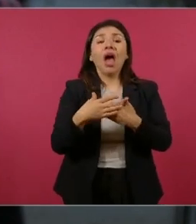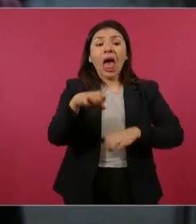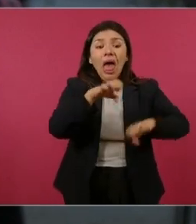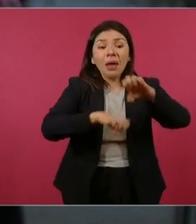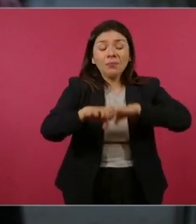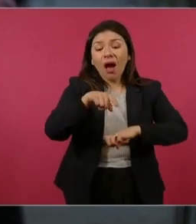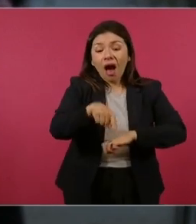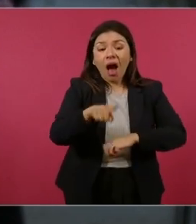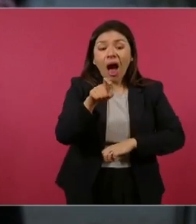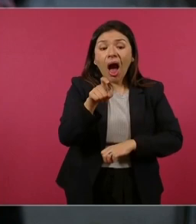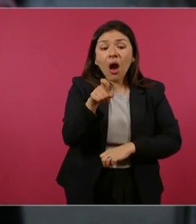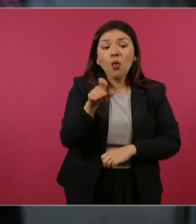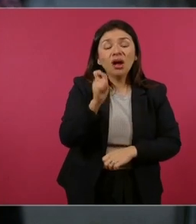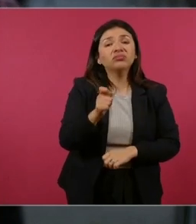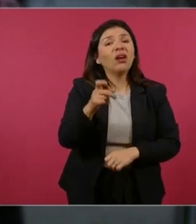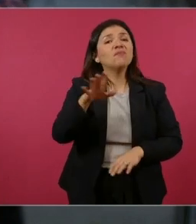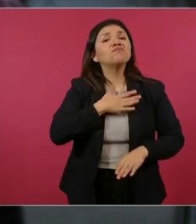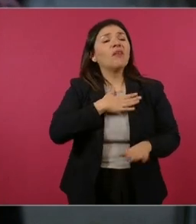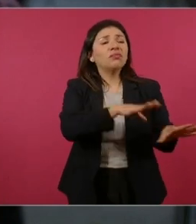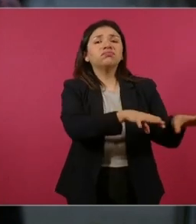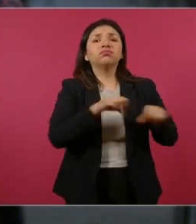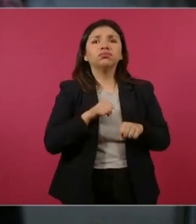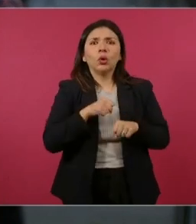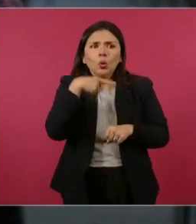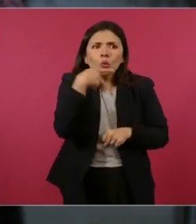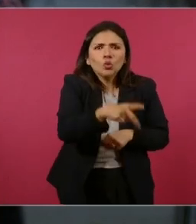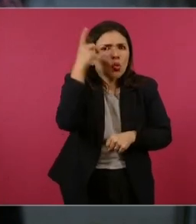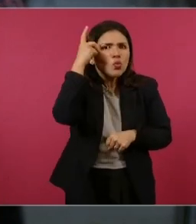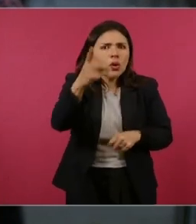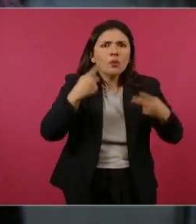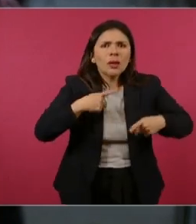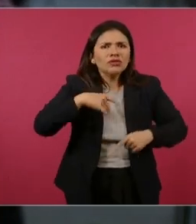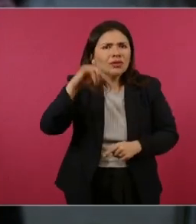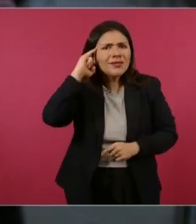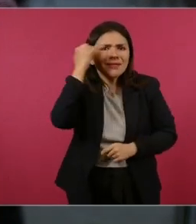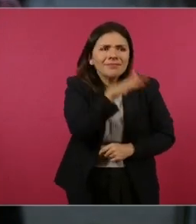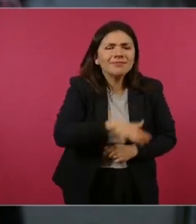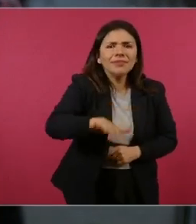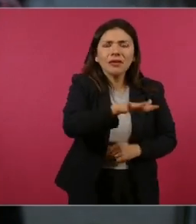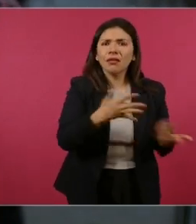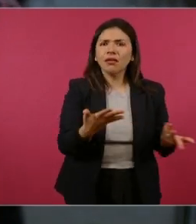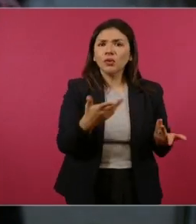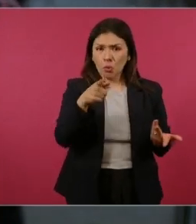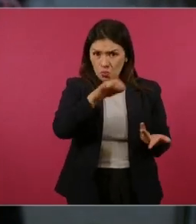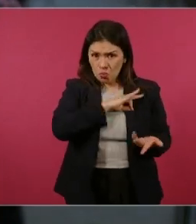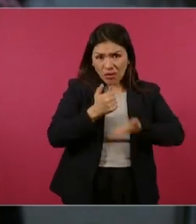por derecho y por decreto federal les pertenece a los indígenas de Apán. ¿Hay manera de que